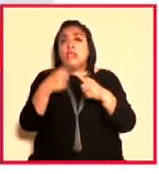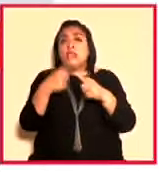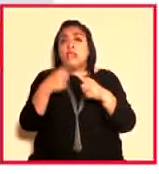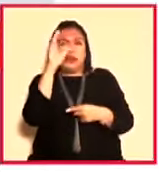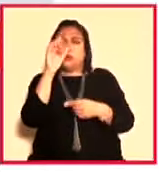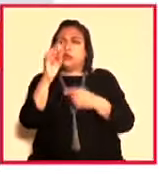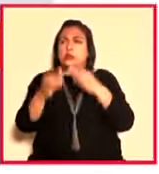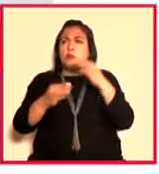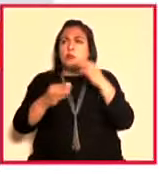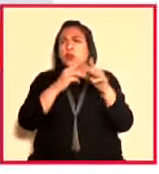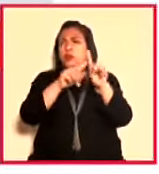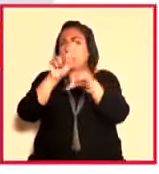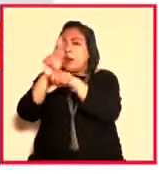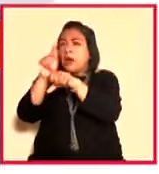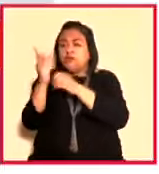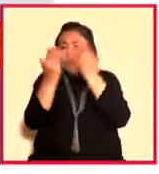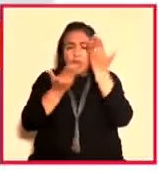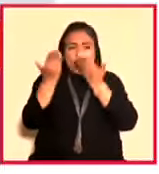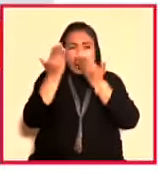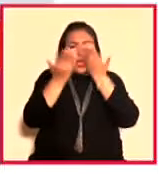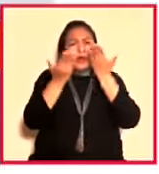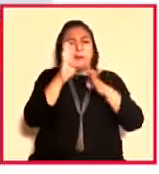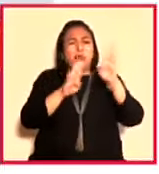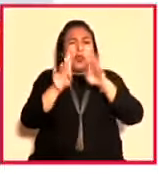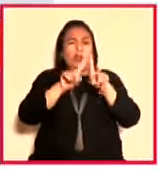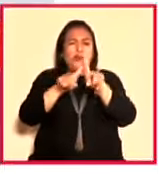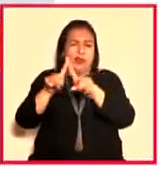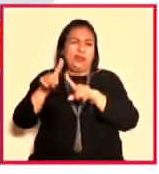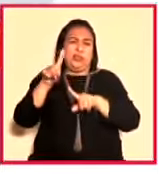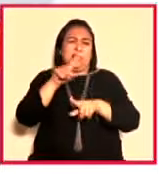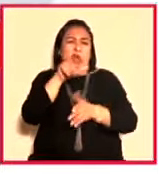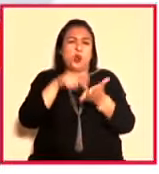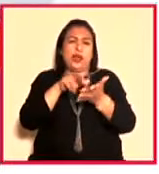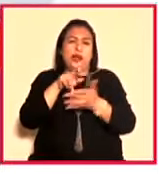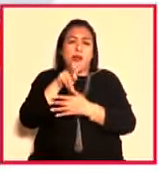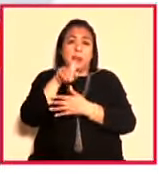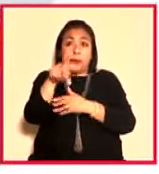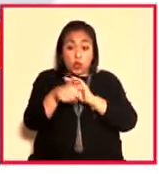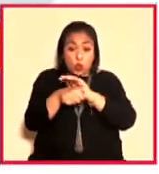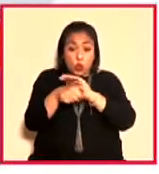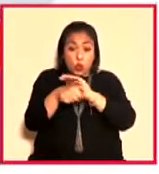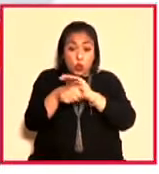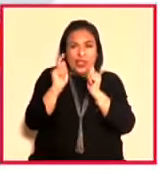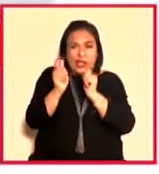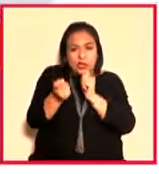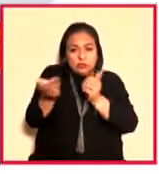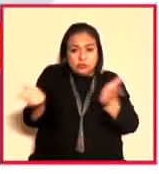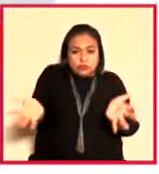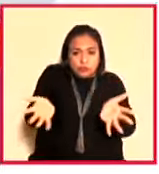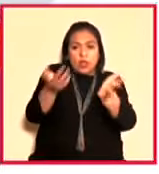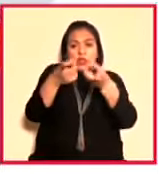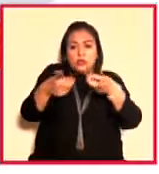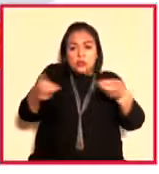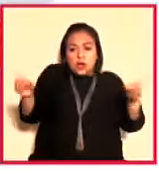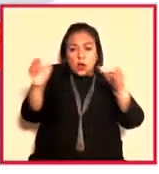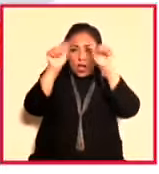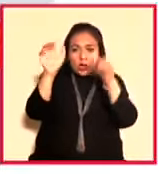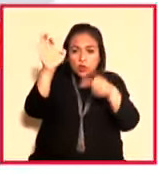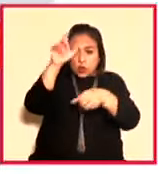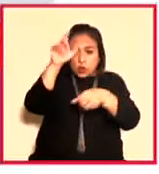que estudian la biodiversidad de la Riviera Maya, Tortuga Escondida promueve el desarrollo del arte y la cultura en Akumal mediante